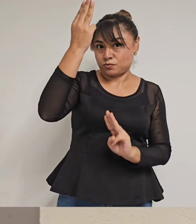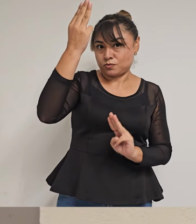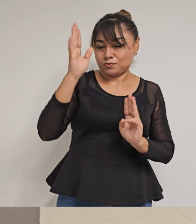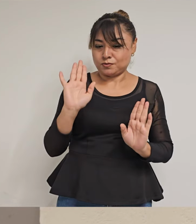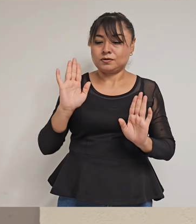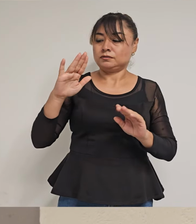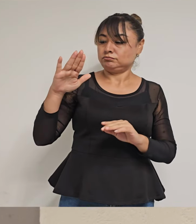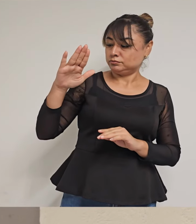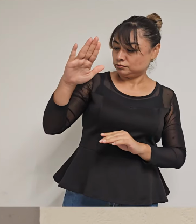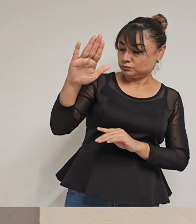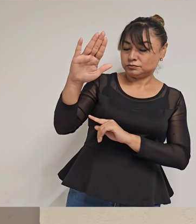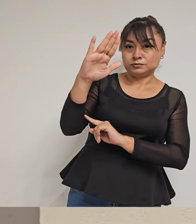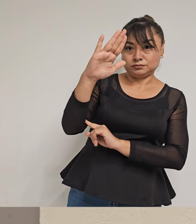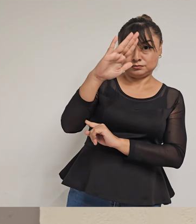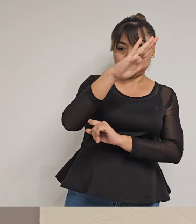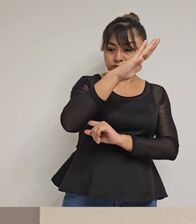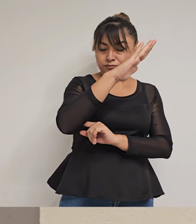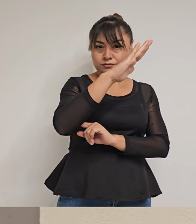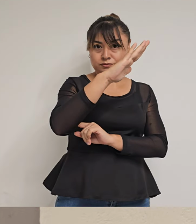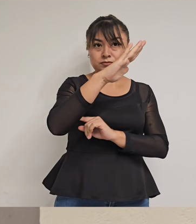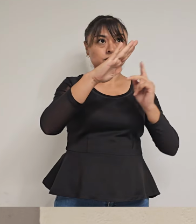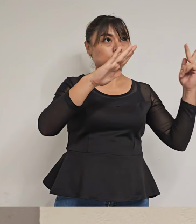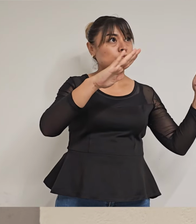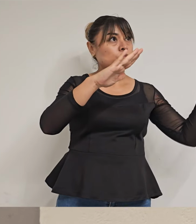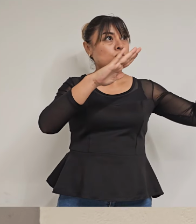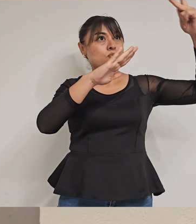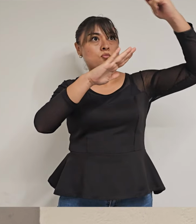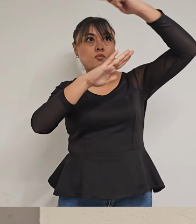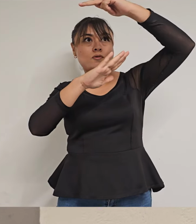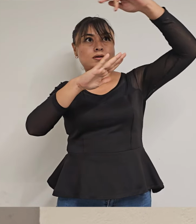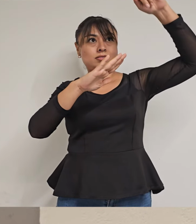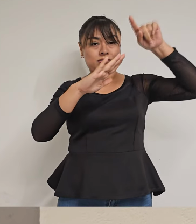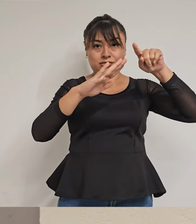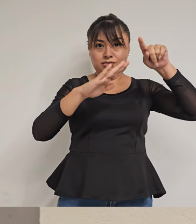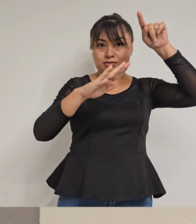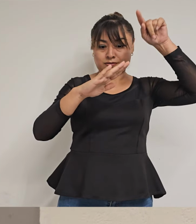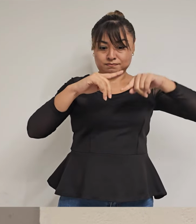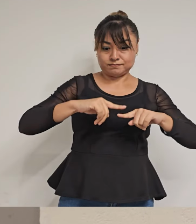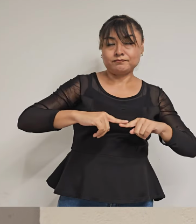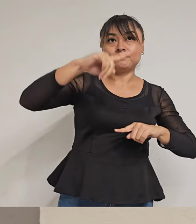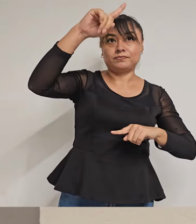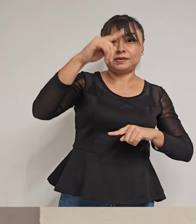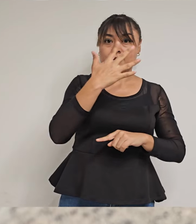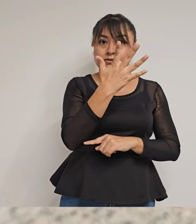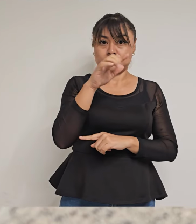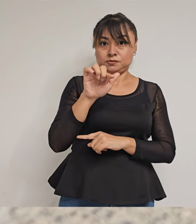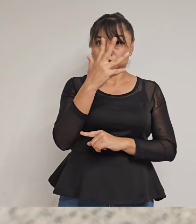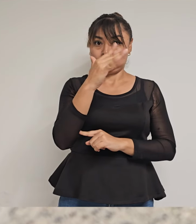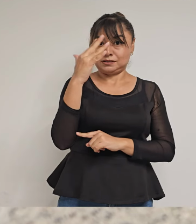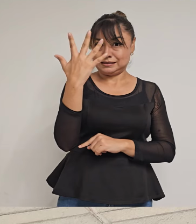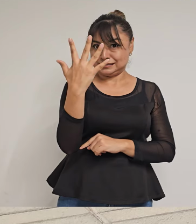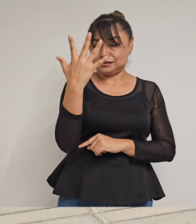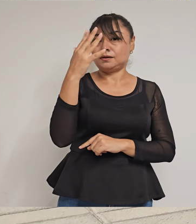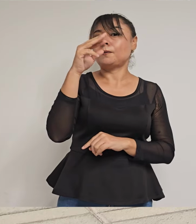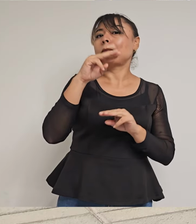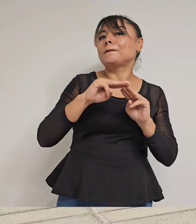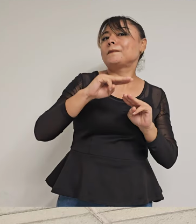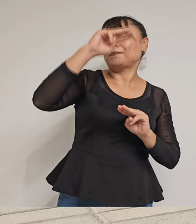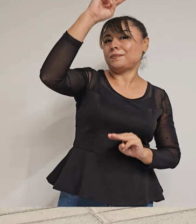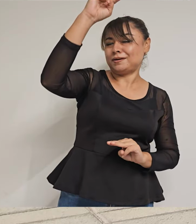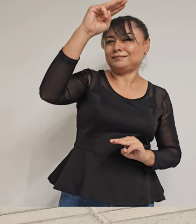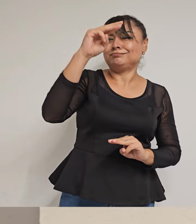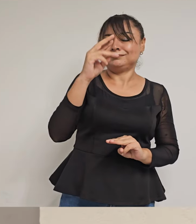punto donde inicia la rampa y el lecho inferior del puente de 5.55 metros. Esta altura la obtuve con este láser medidor de gálibos.